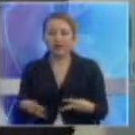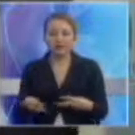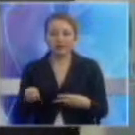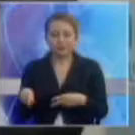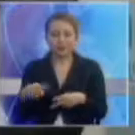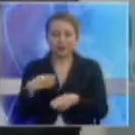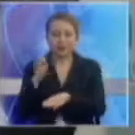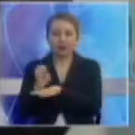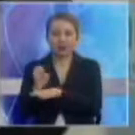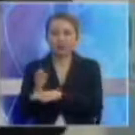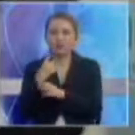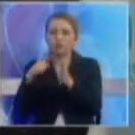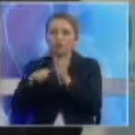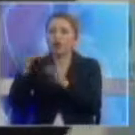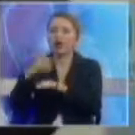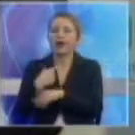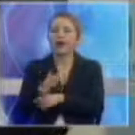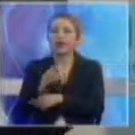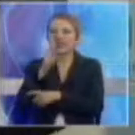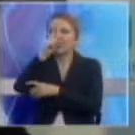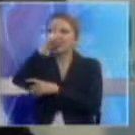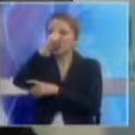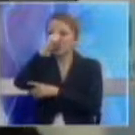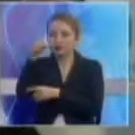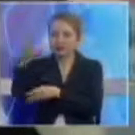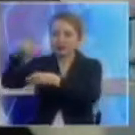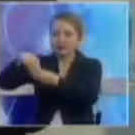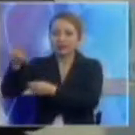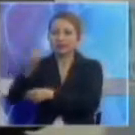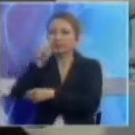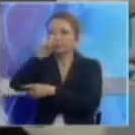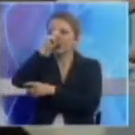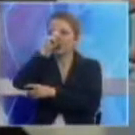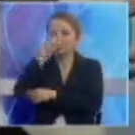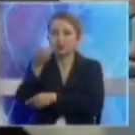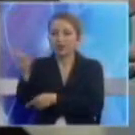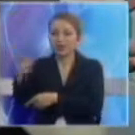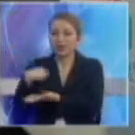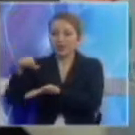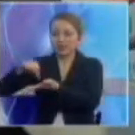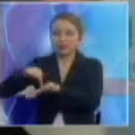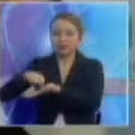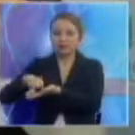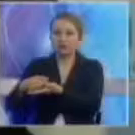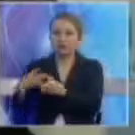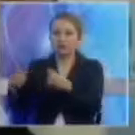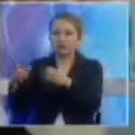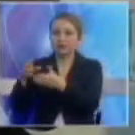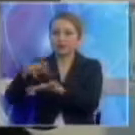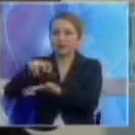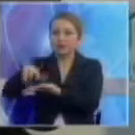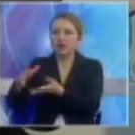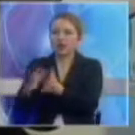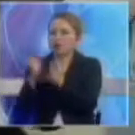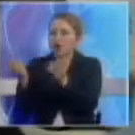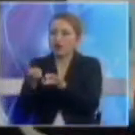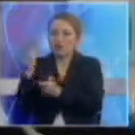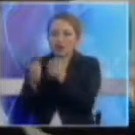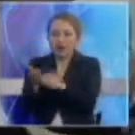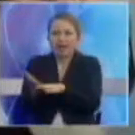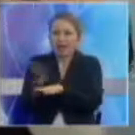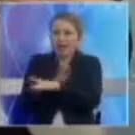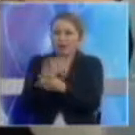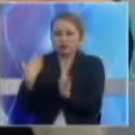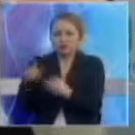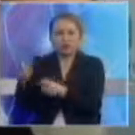Azogues, que es muy interesante porque es, por ejemplo, una ciudad en una provincia donde ha habido mucha emigración en el